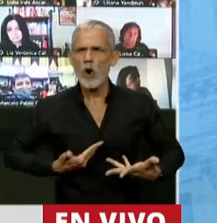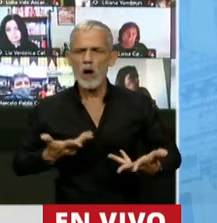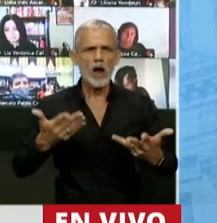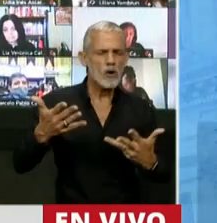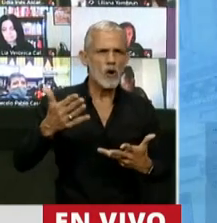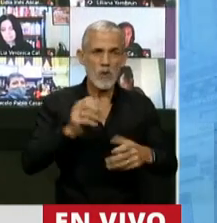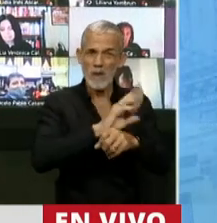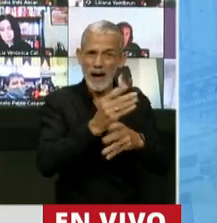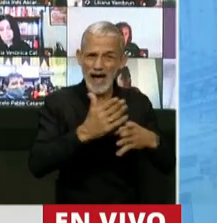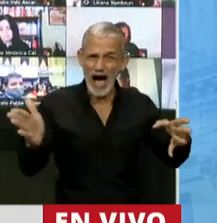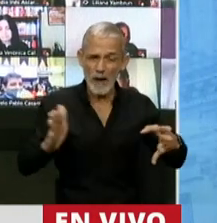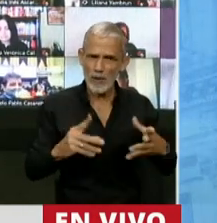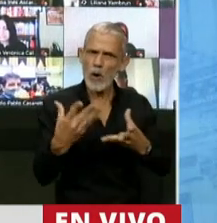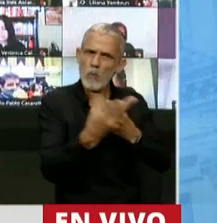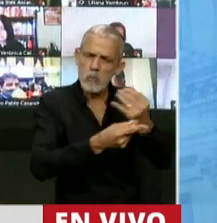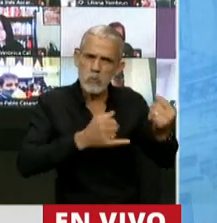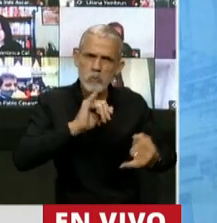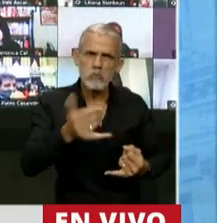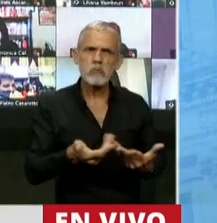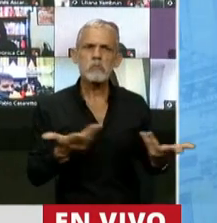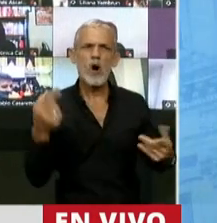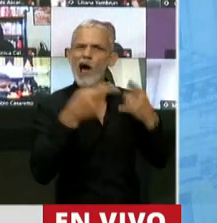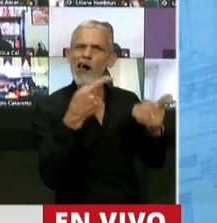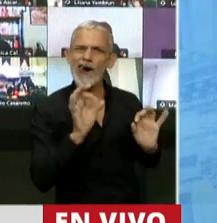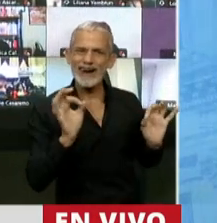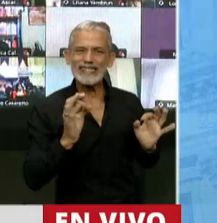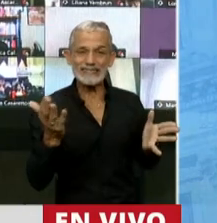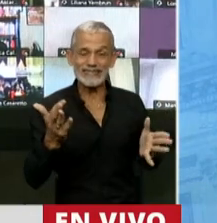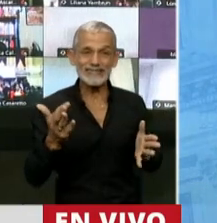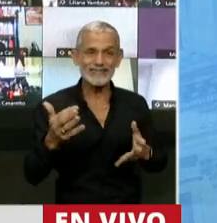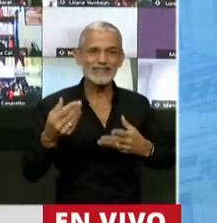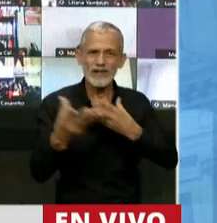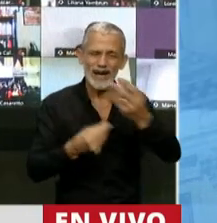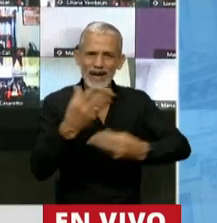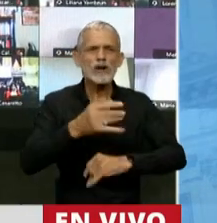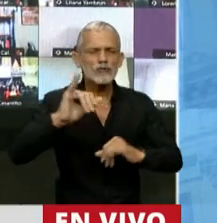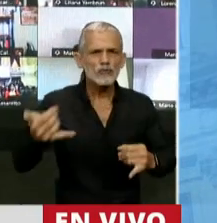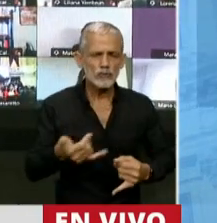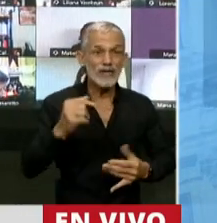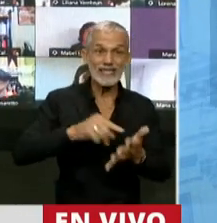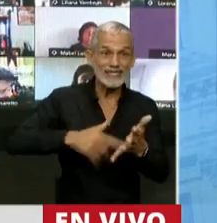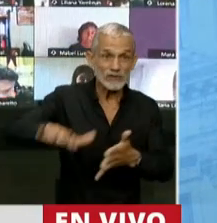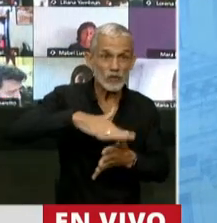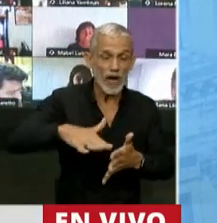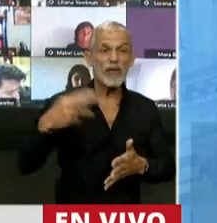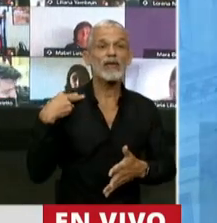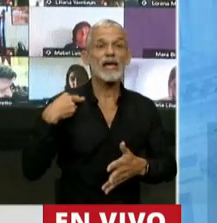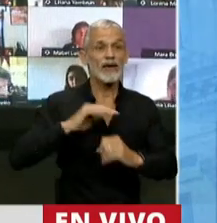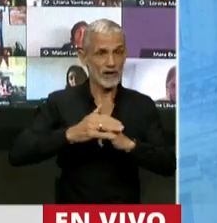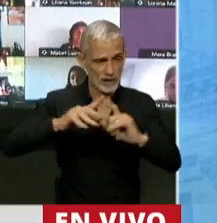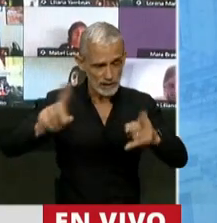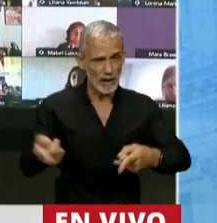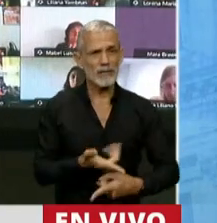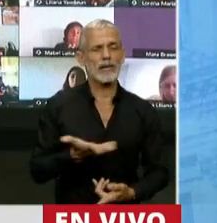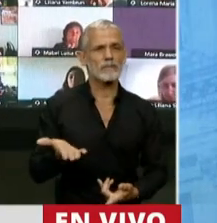peores épocas de la pandemia. Y la verdad que en los peores momentos ha sido muy generoso la ciudad y su jefe de gobierno, con este